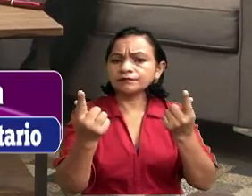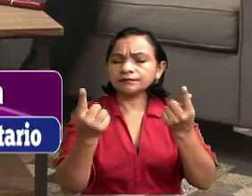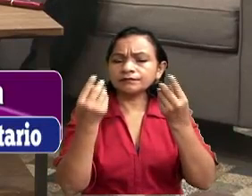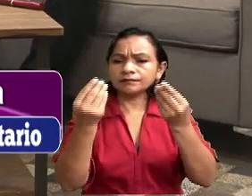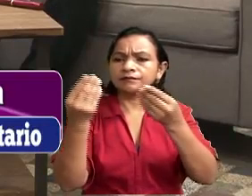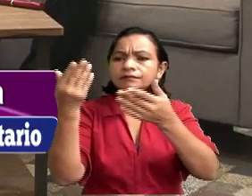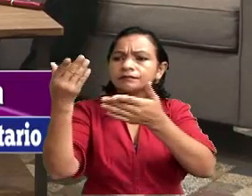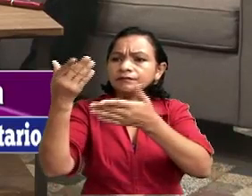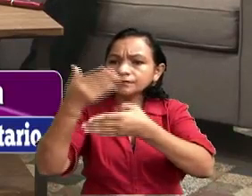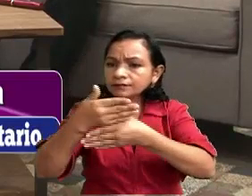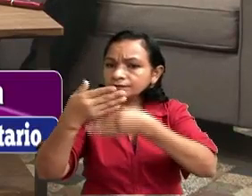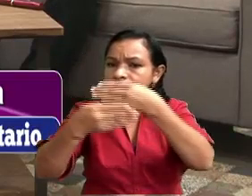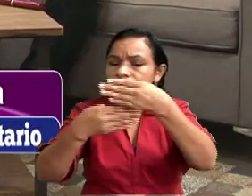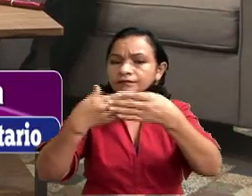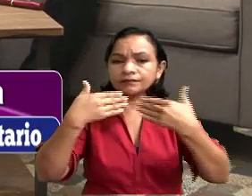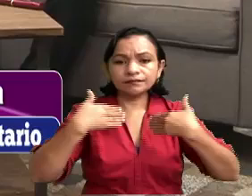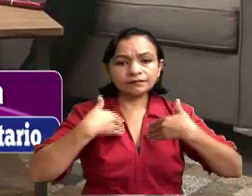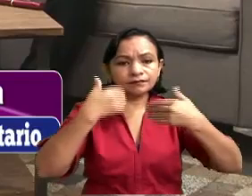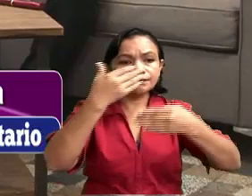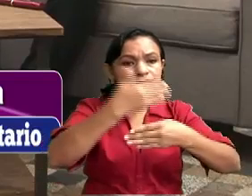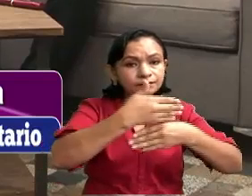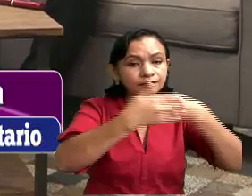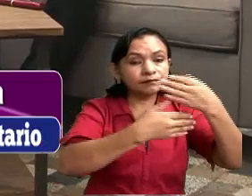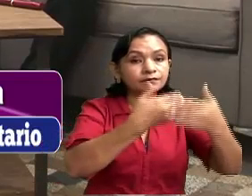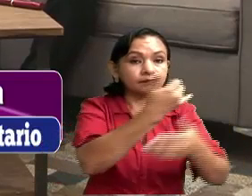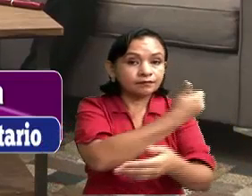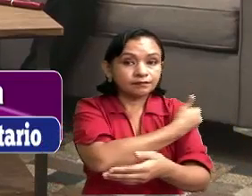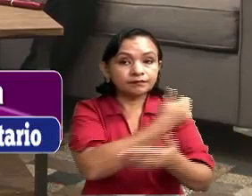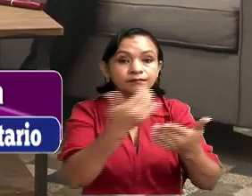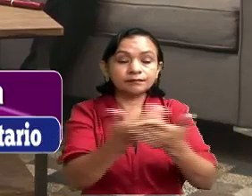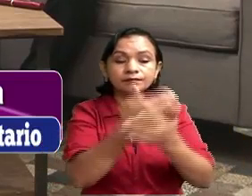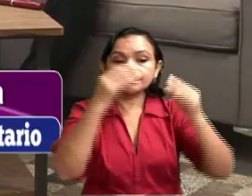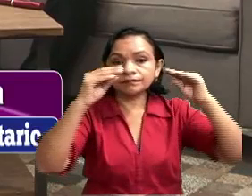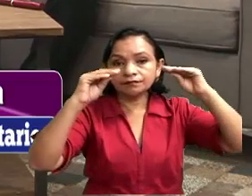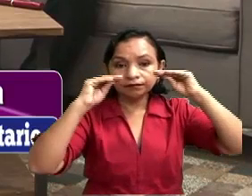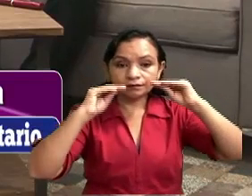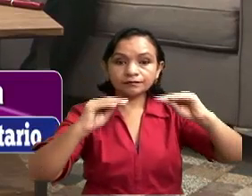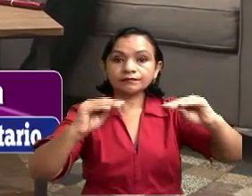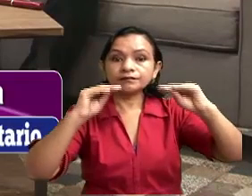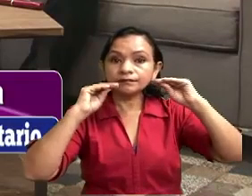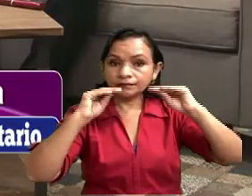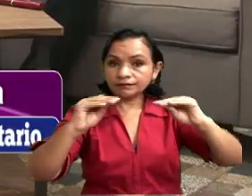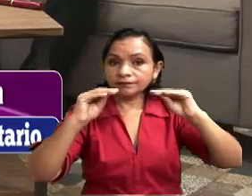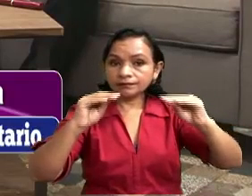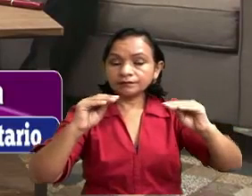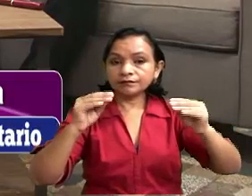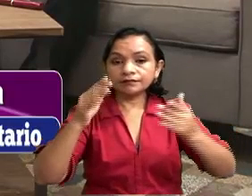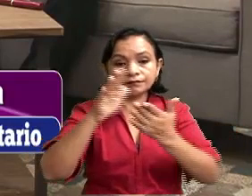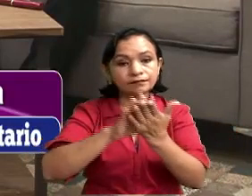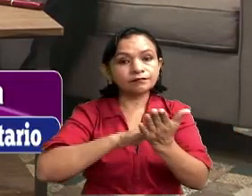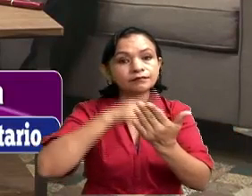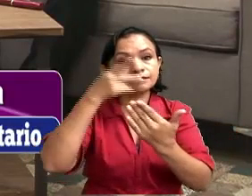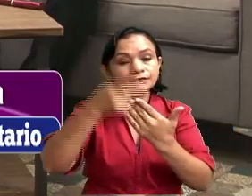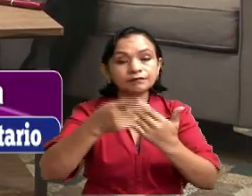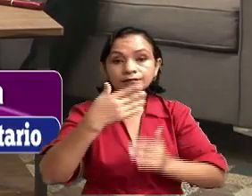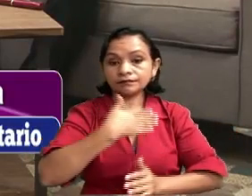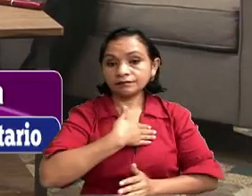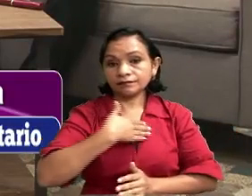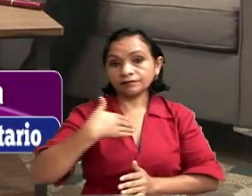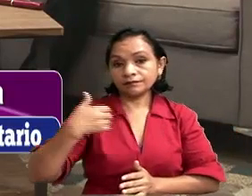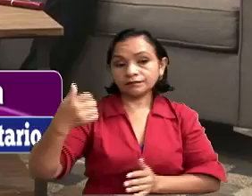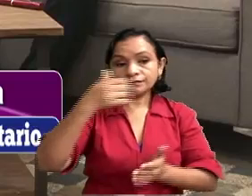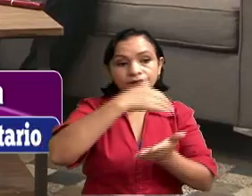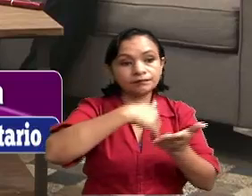esto, en salud y también en educación. Por ejemplo, en educación hay un programa de mejoramiento de